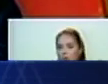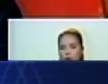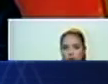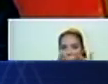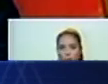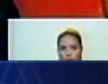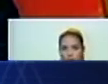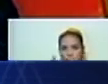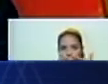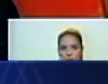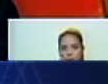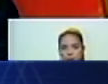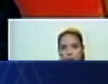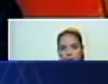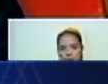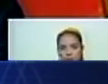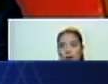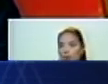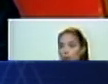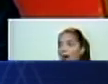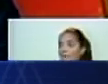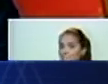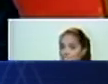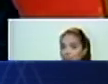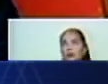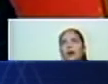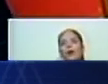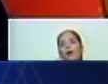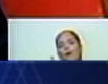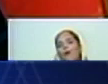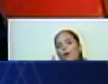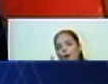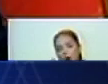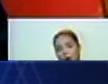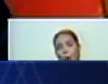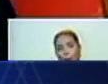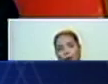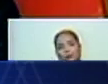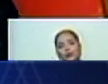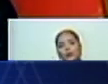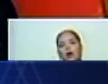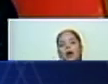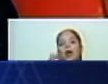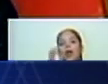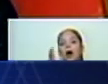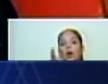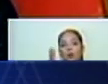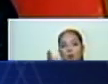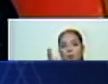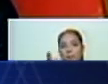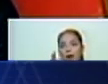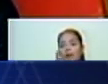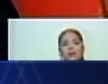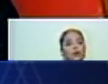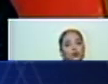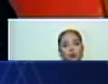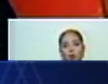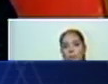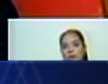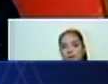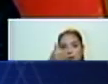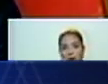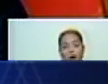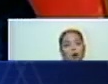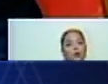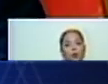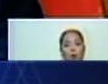de Norteamérica. Y así debe ser. Y ojalá podamos llevar adelante la cumbre de los jefes de Estado y